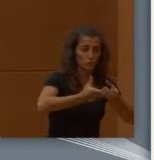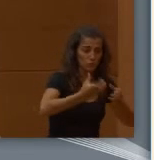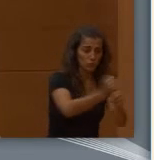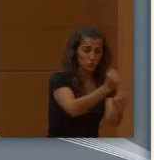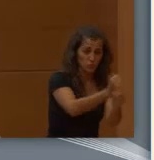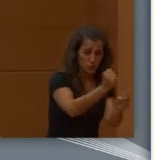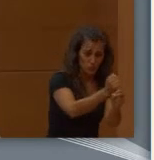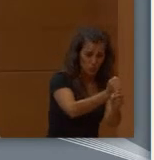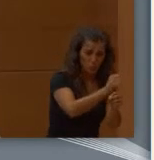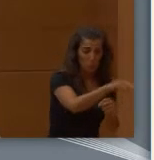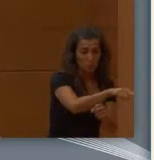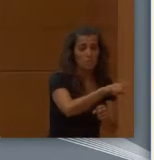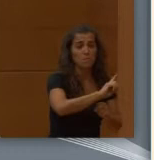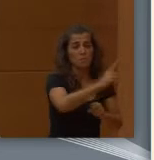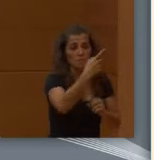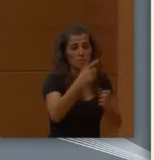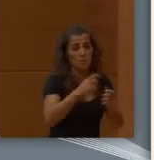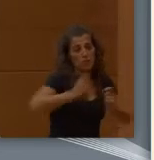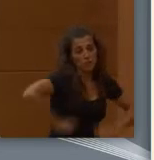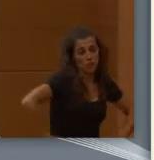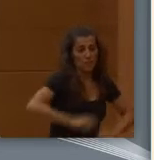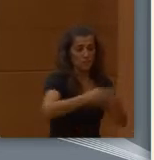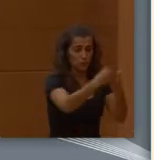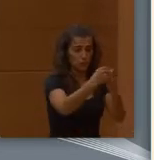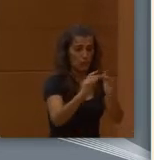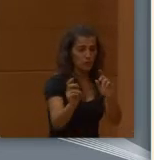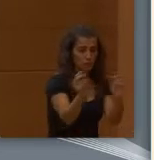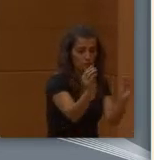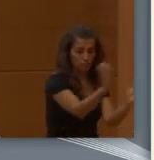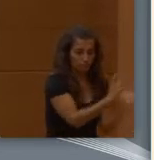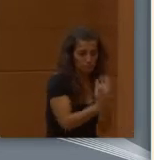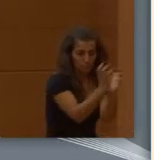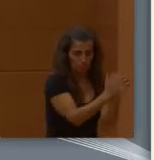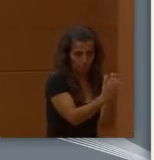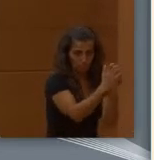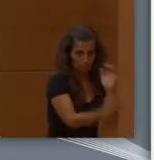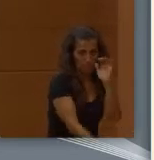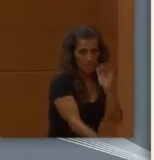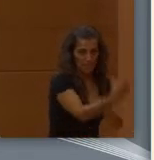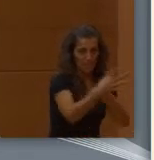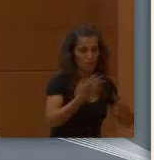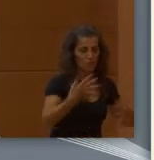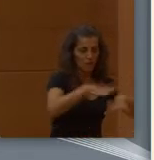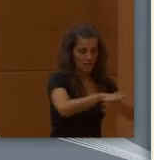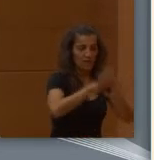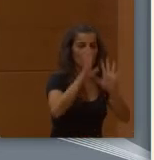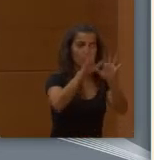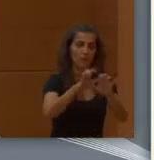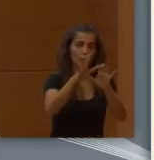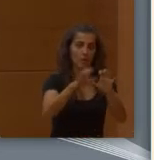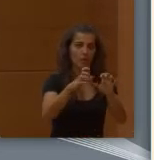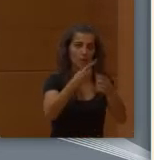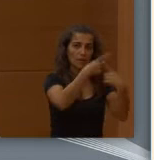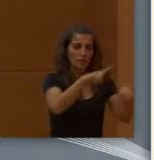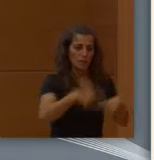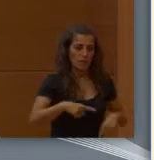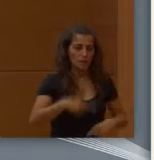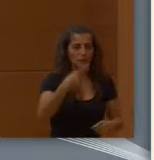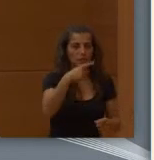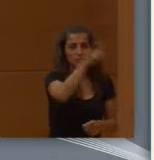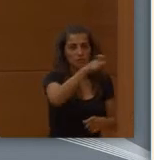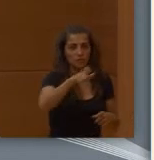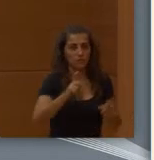usuarios pues, discutían para crear esta red de aprendizaje entre distintos actores